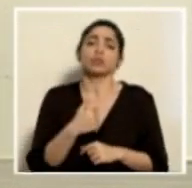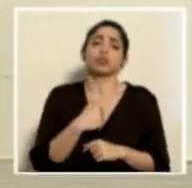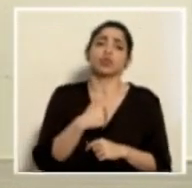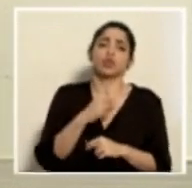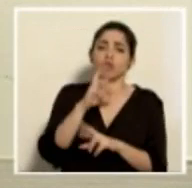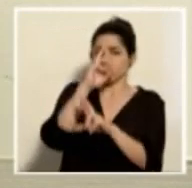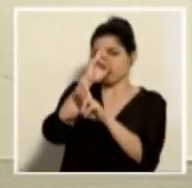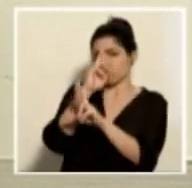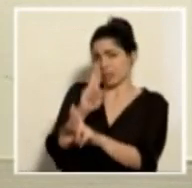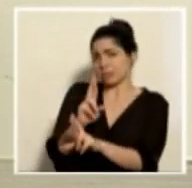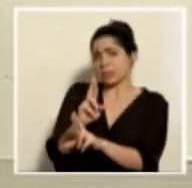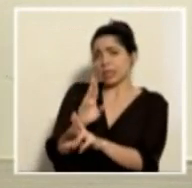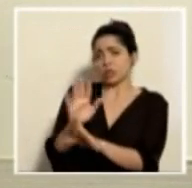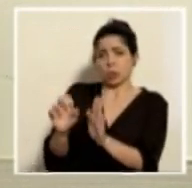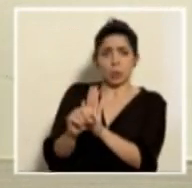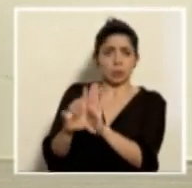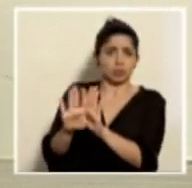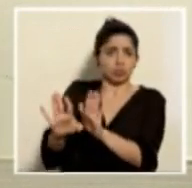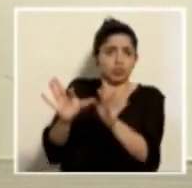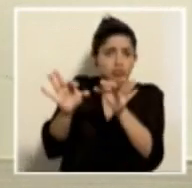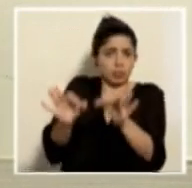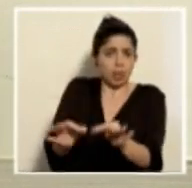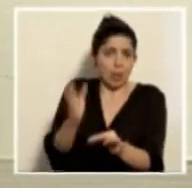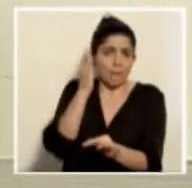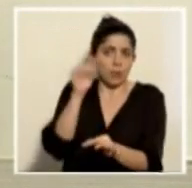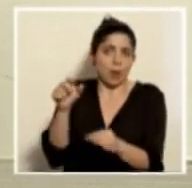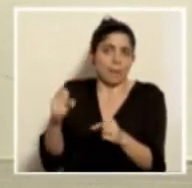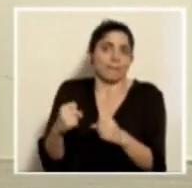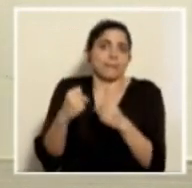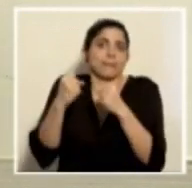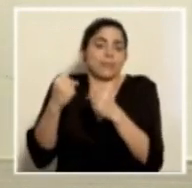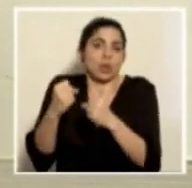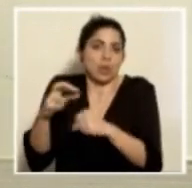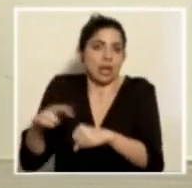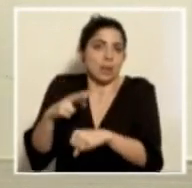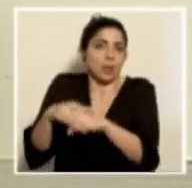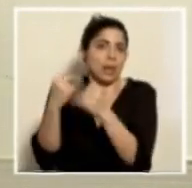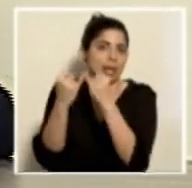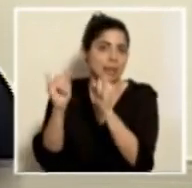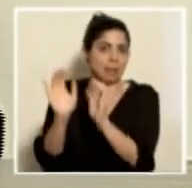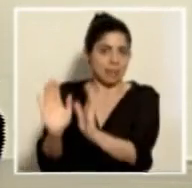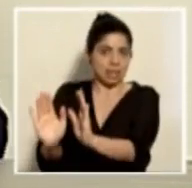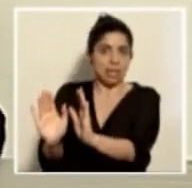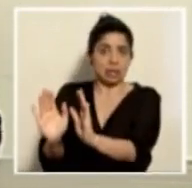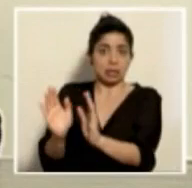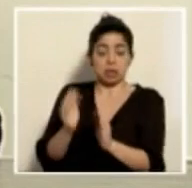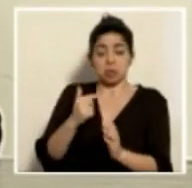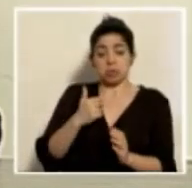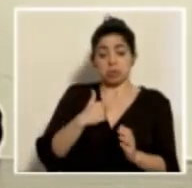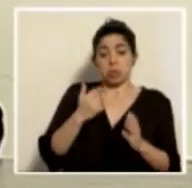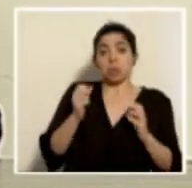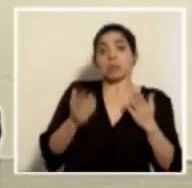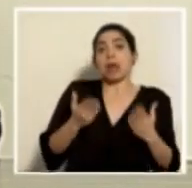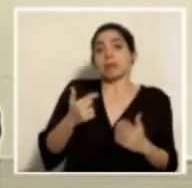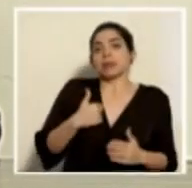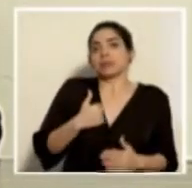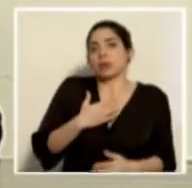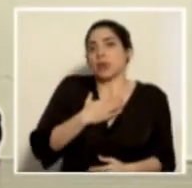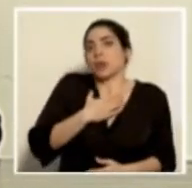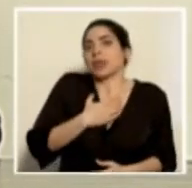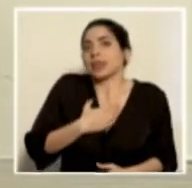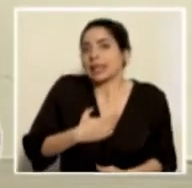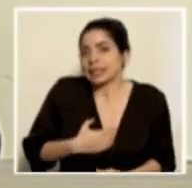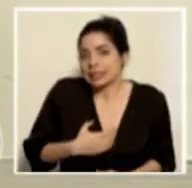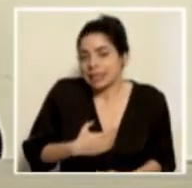las decisiones que tome el Congreso porque es un poder de la República autónomo. Yo podría desear